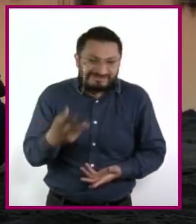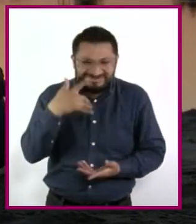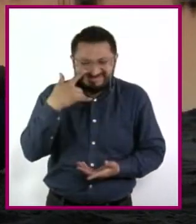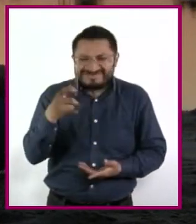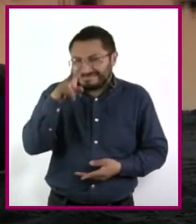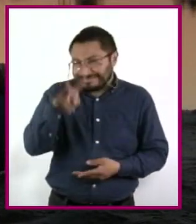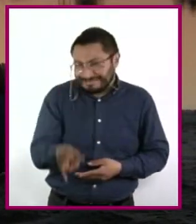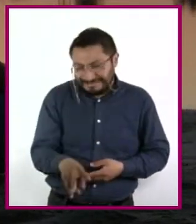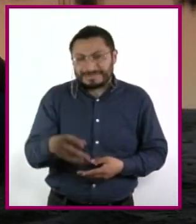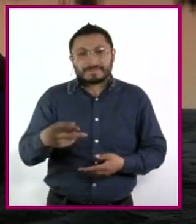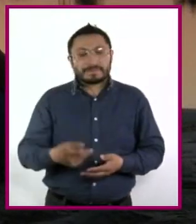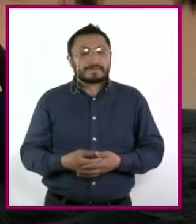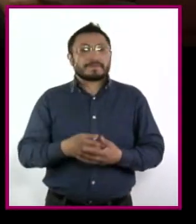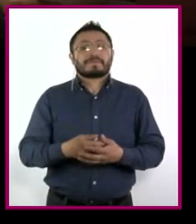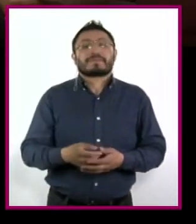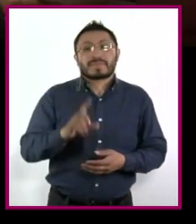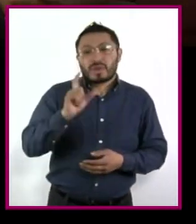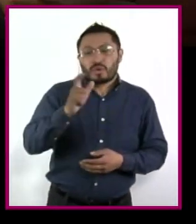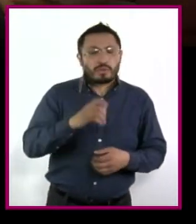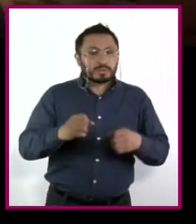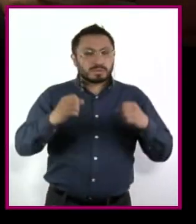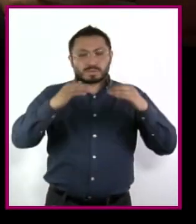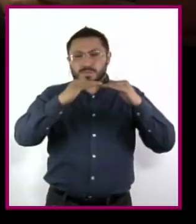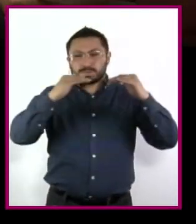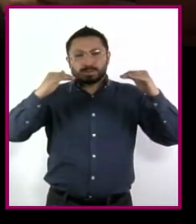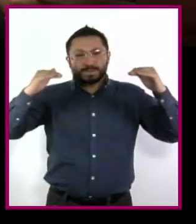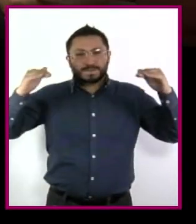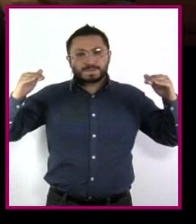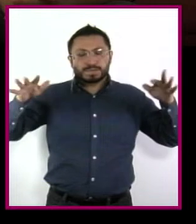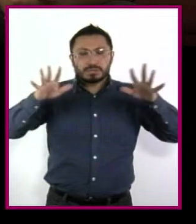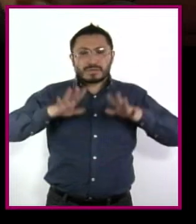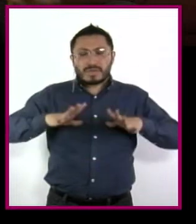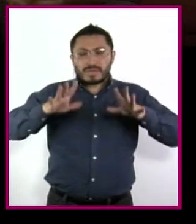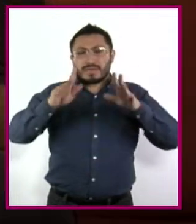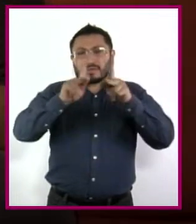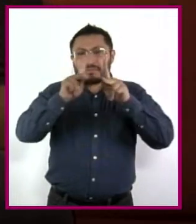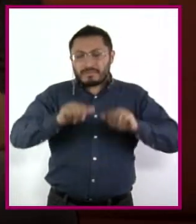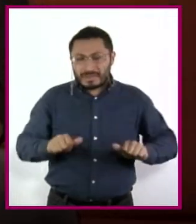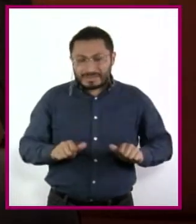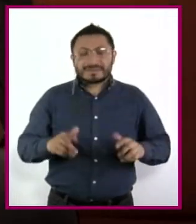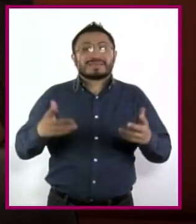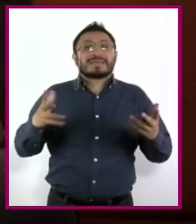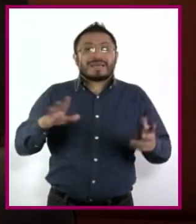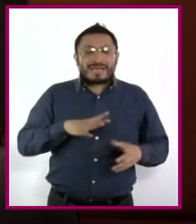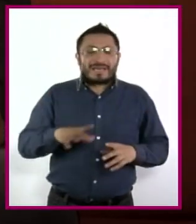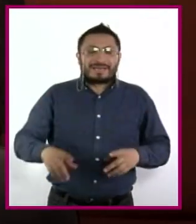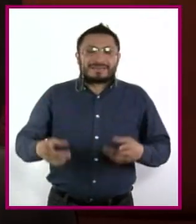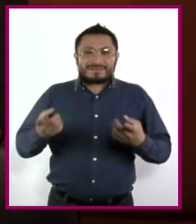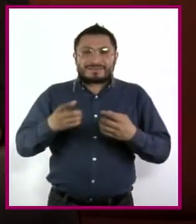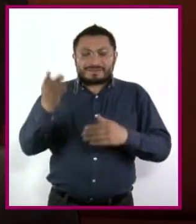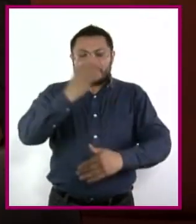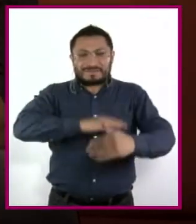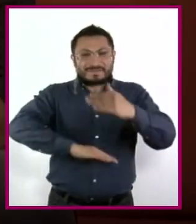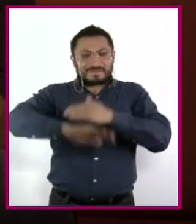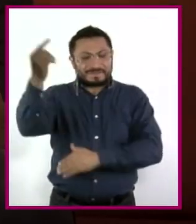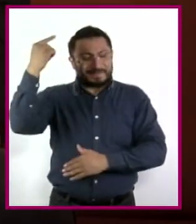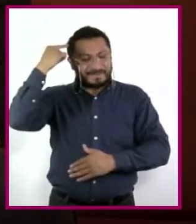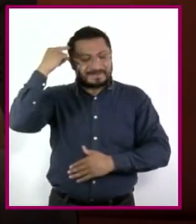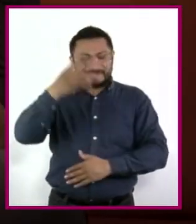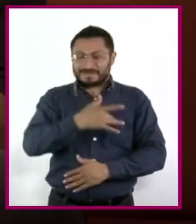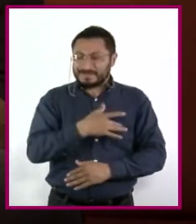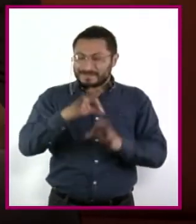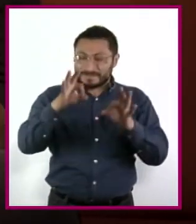naturaleza y cuando están equilibradas y en armonía, generan nuestro desarrollo. Muchas gracias, querida y siempre